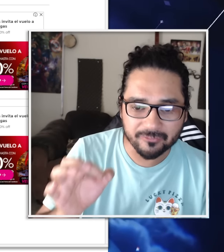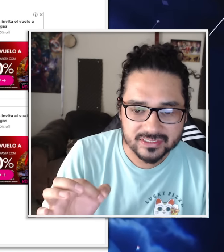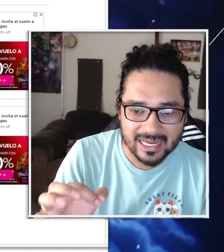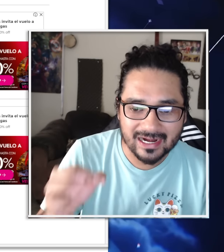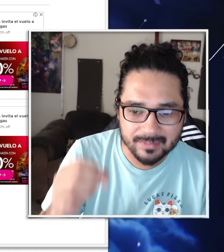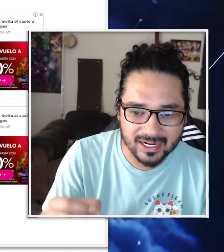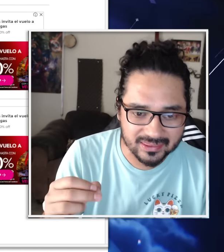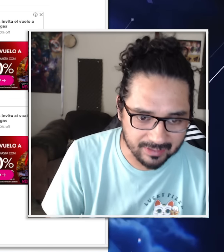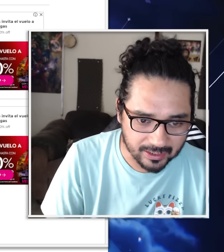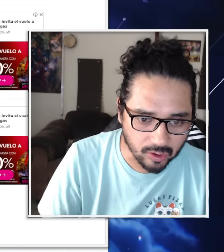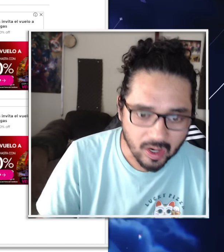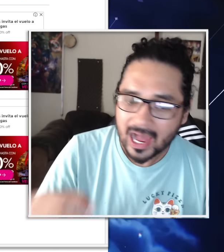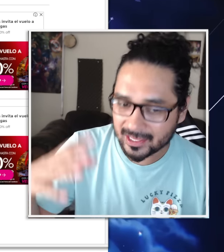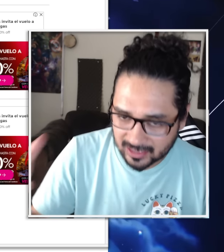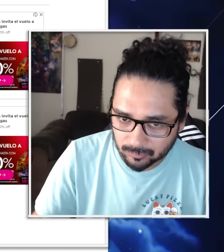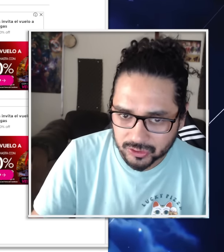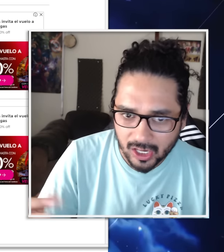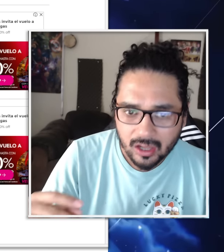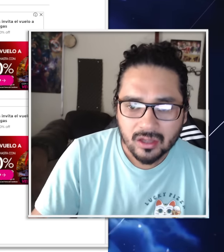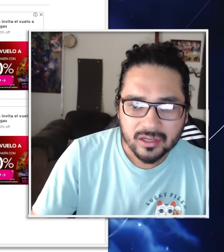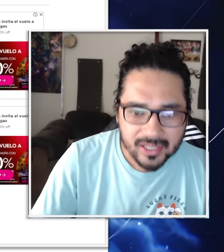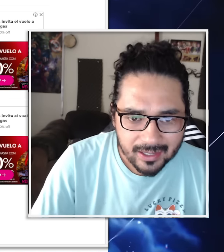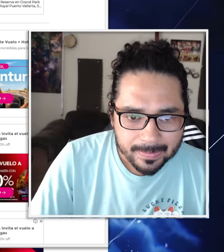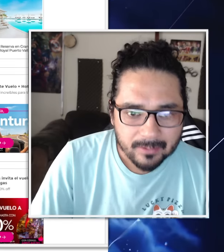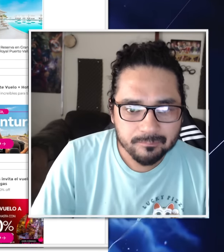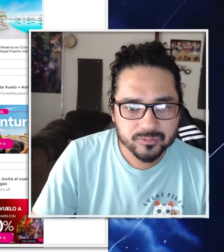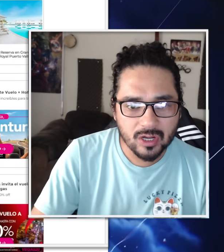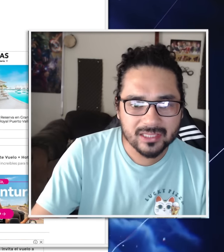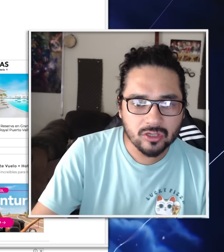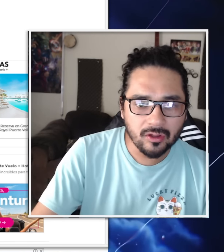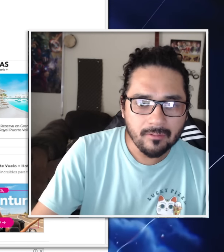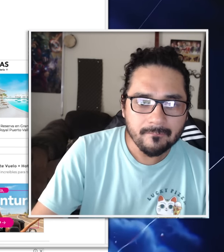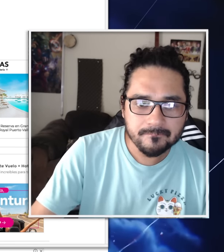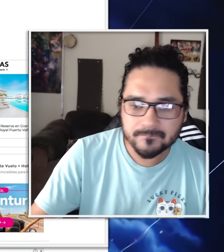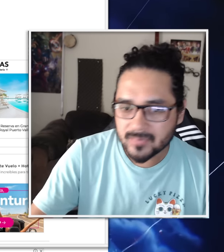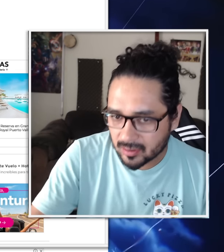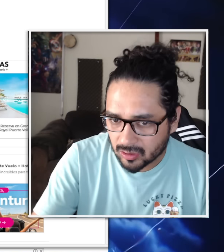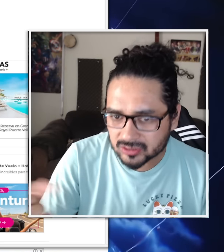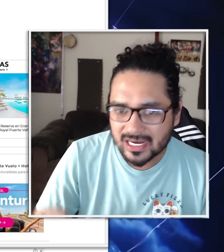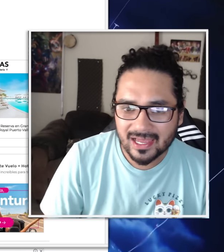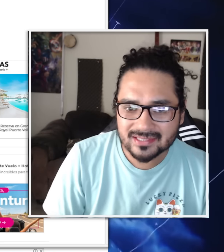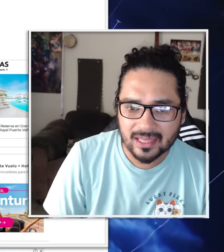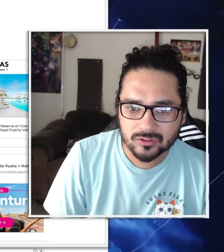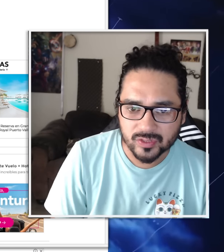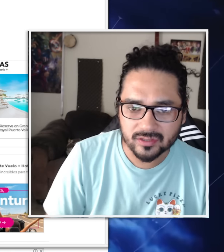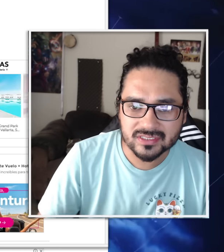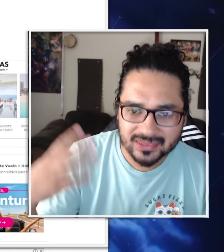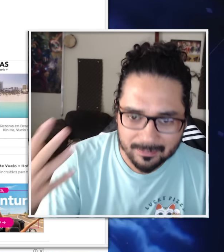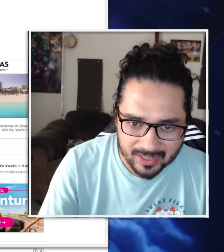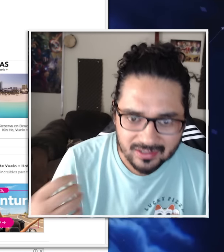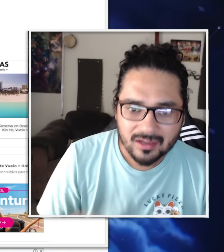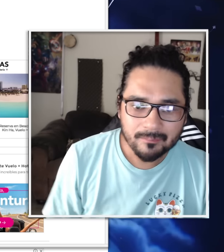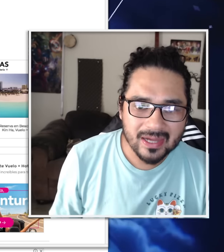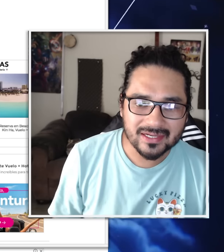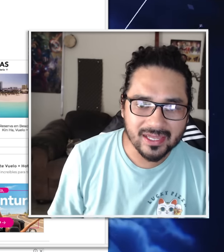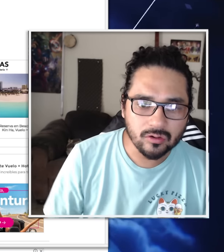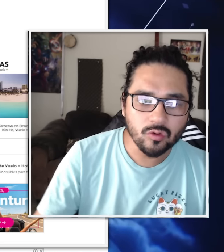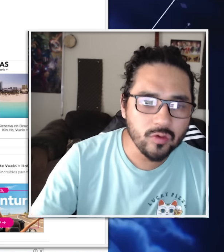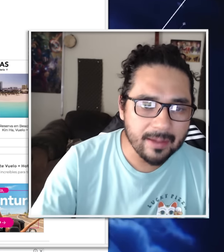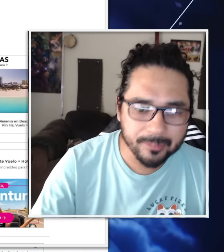para reforzar la imagen de México ante el mundo y sobre todo contra Estados Unidos que también va a